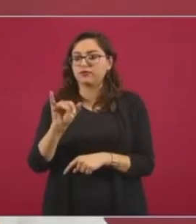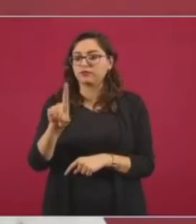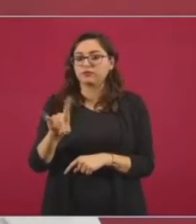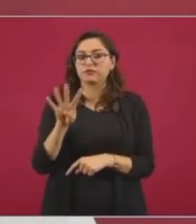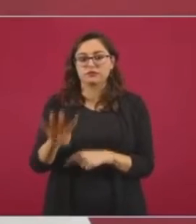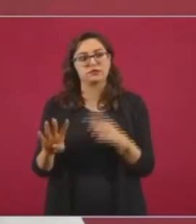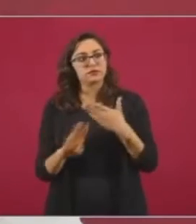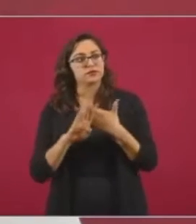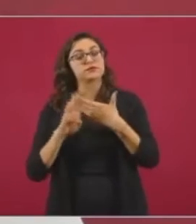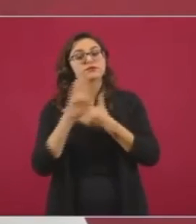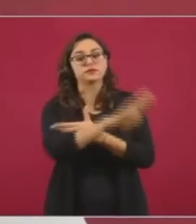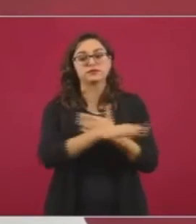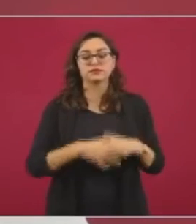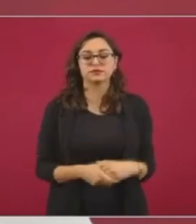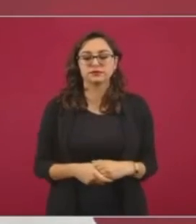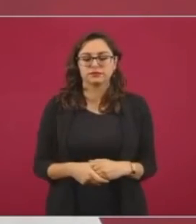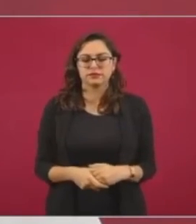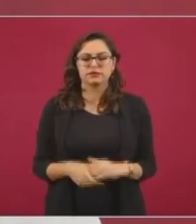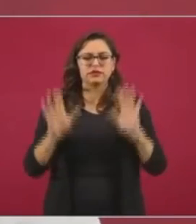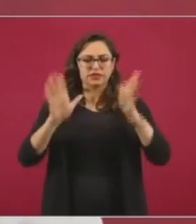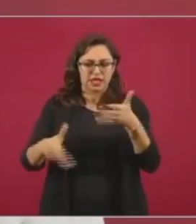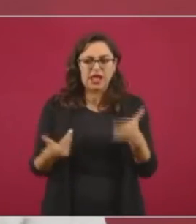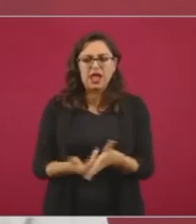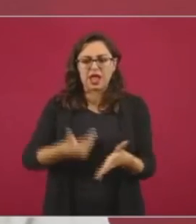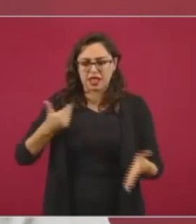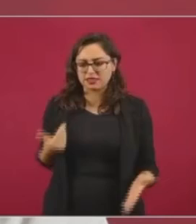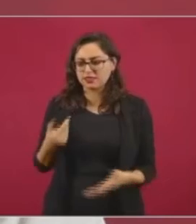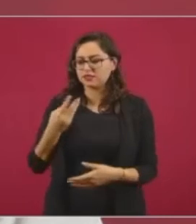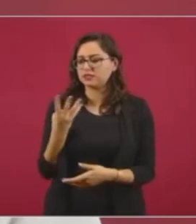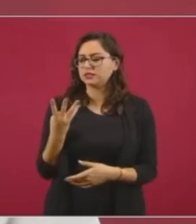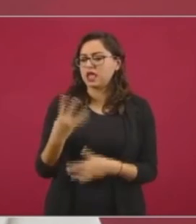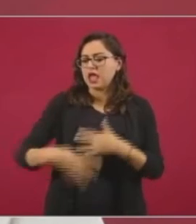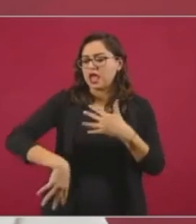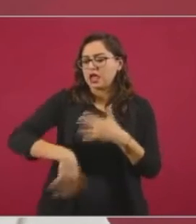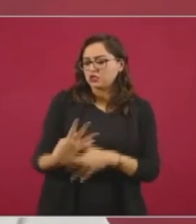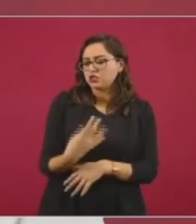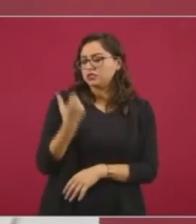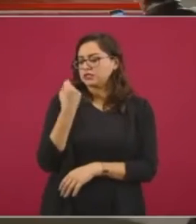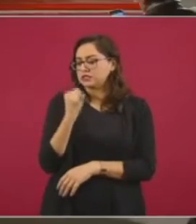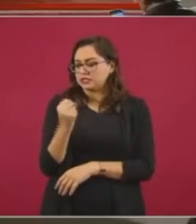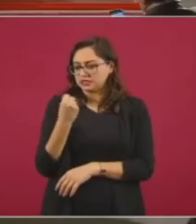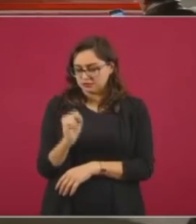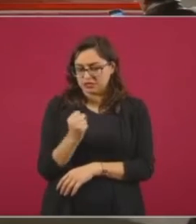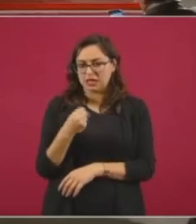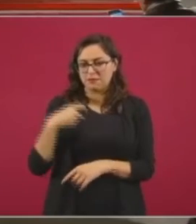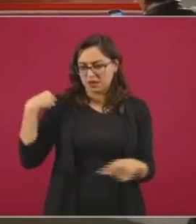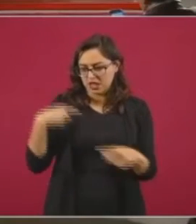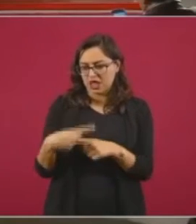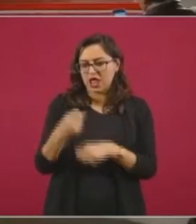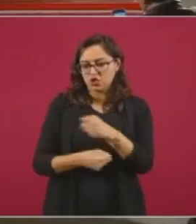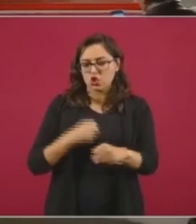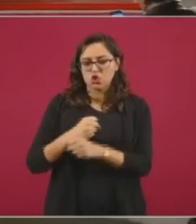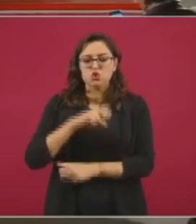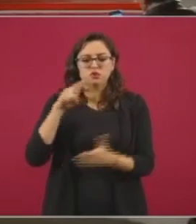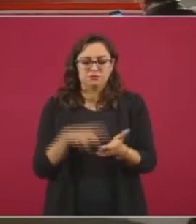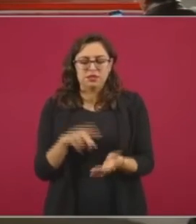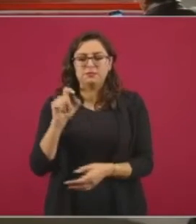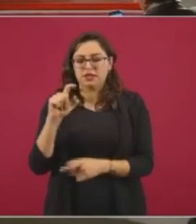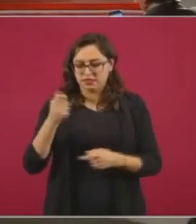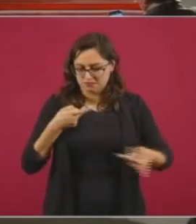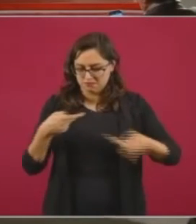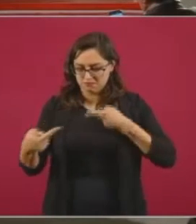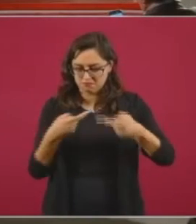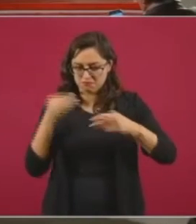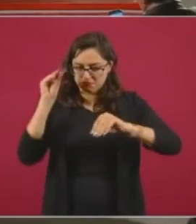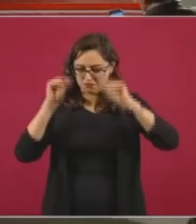comentado, teníamos un plan preliminar fechado el 14 de septiembre de este año, y tenemos ya